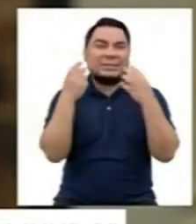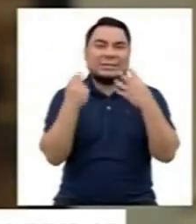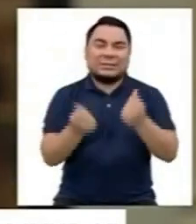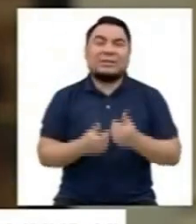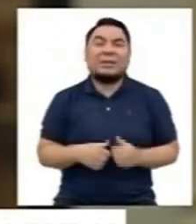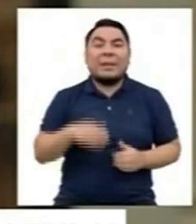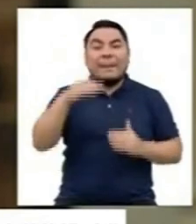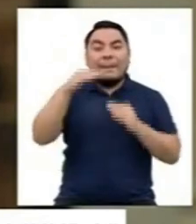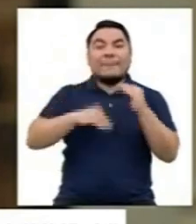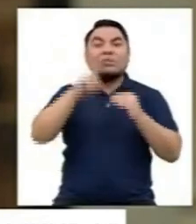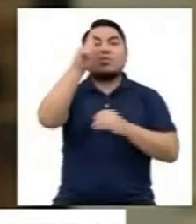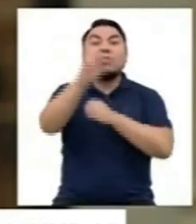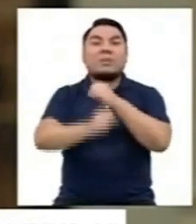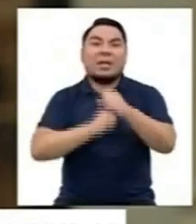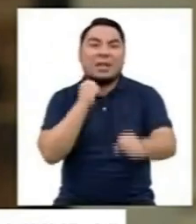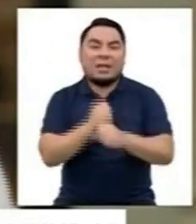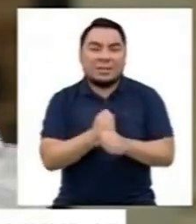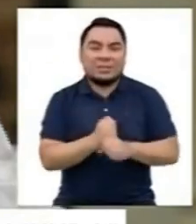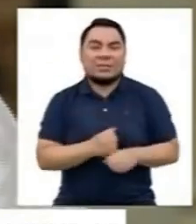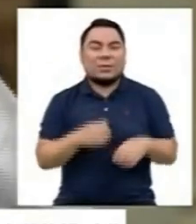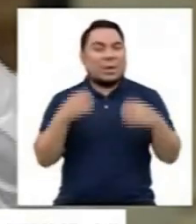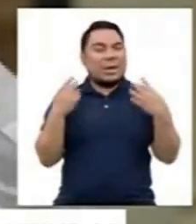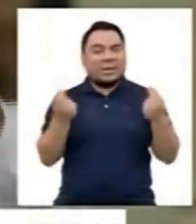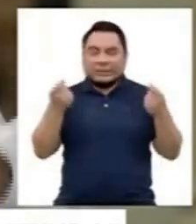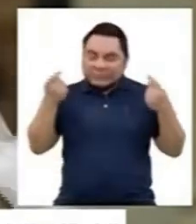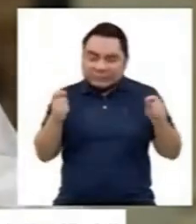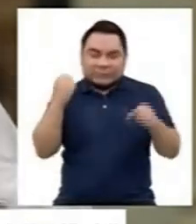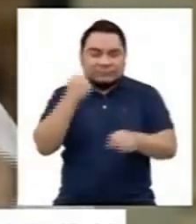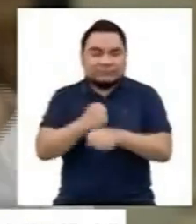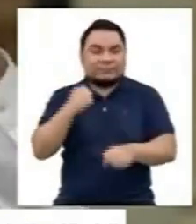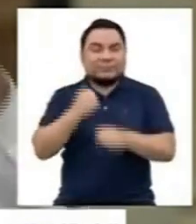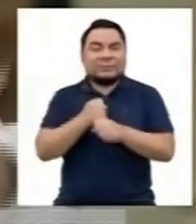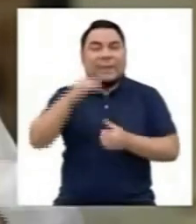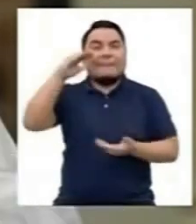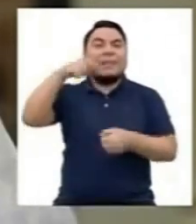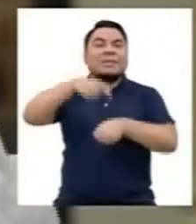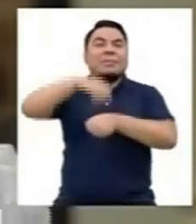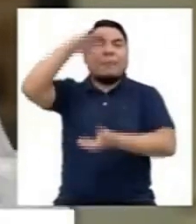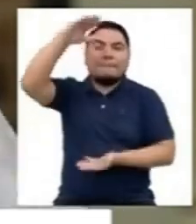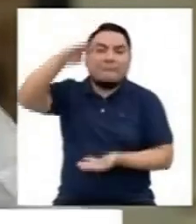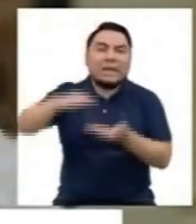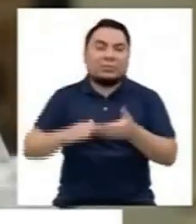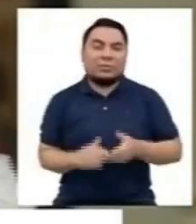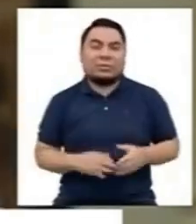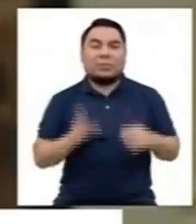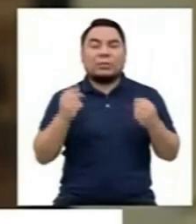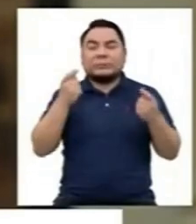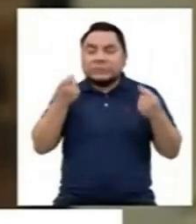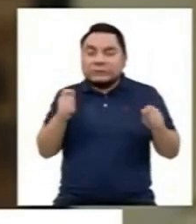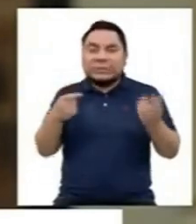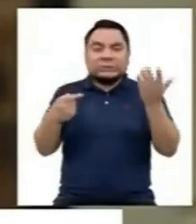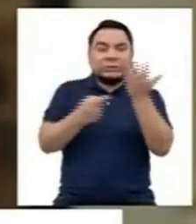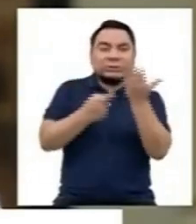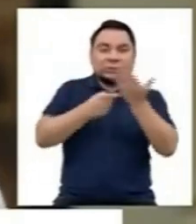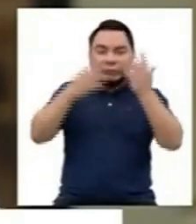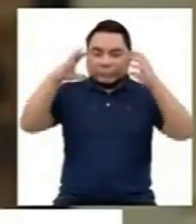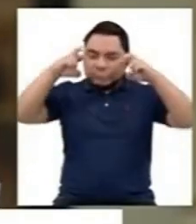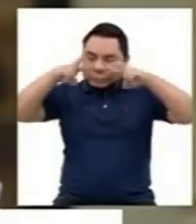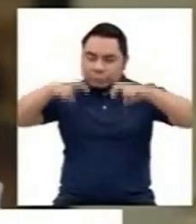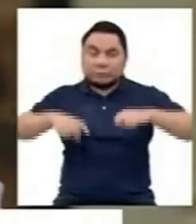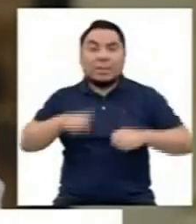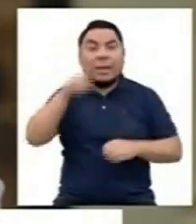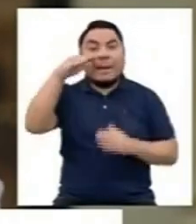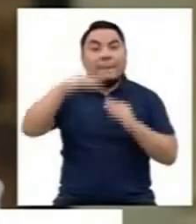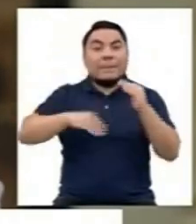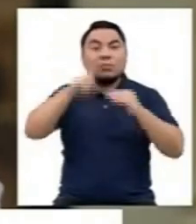muy importante. Que el día de hoy, sí, Vizcarra anunció que ya se encuentran en coordinaciones